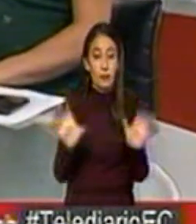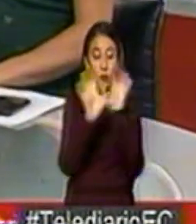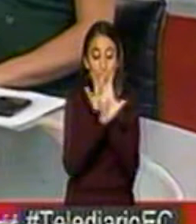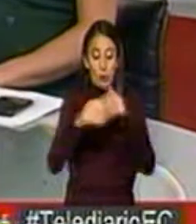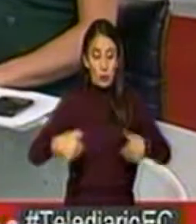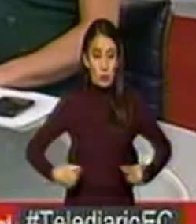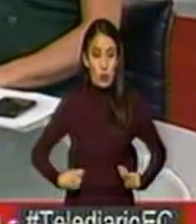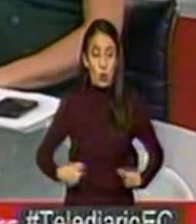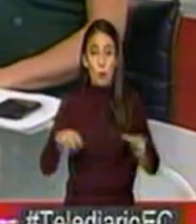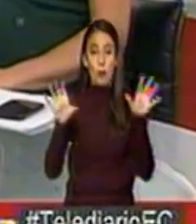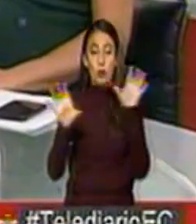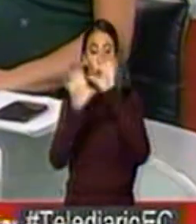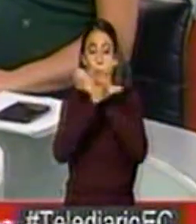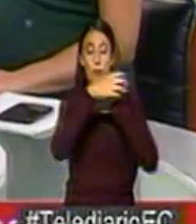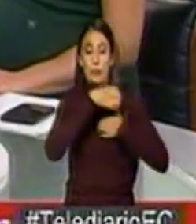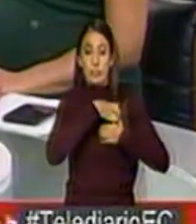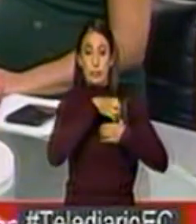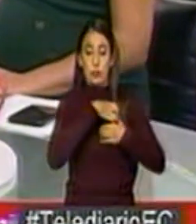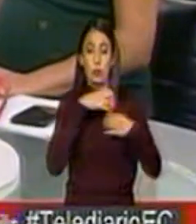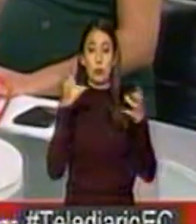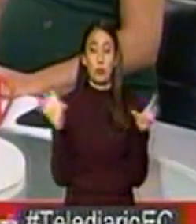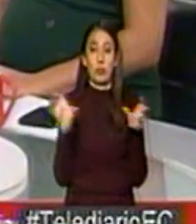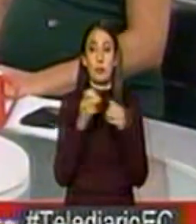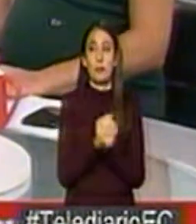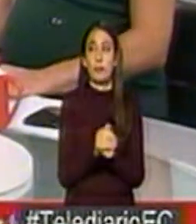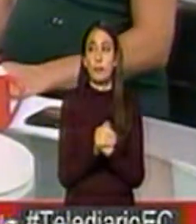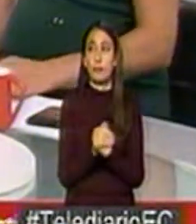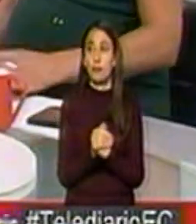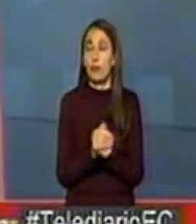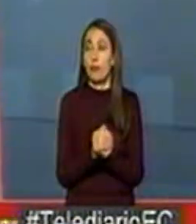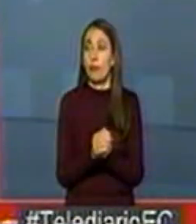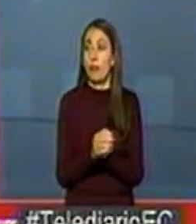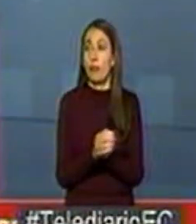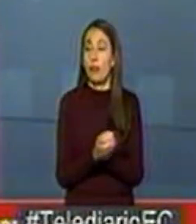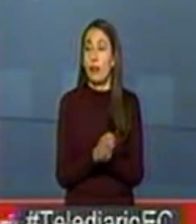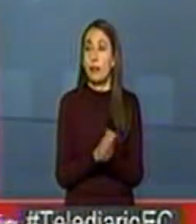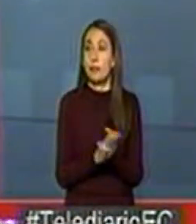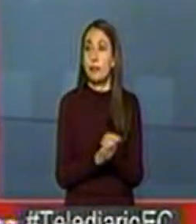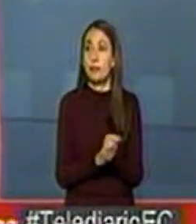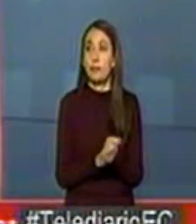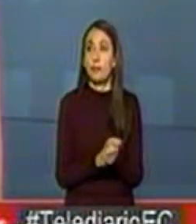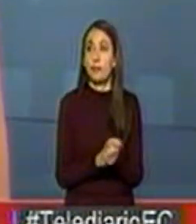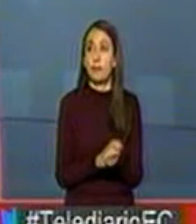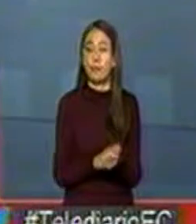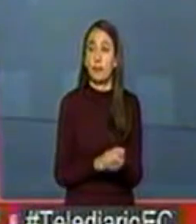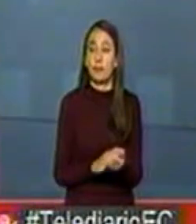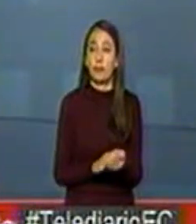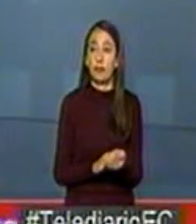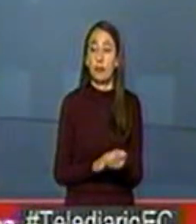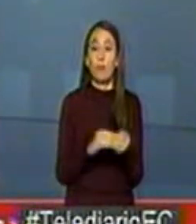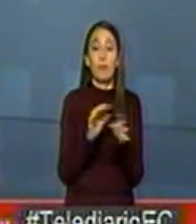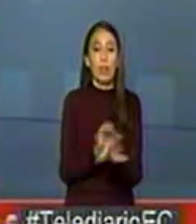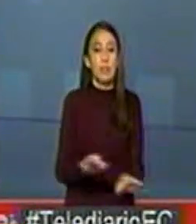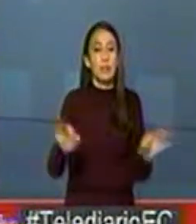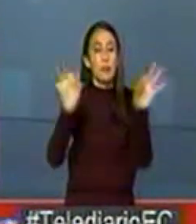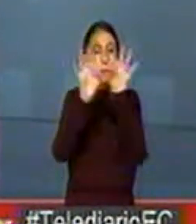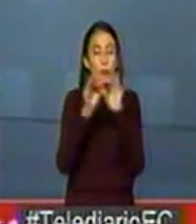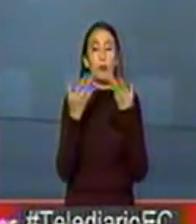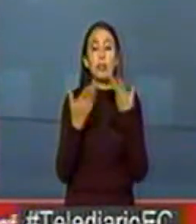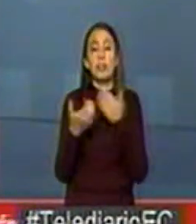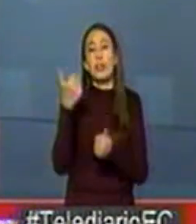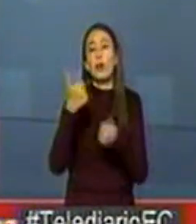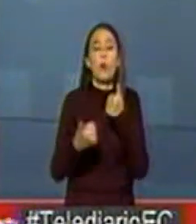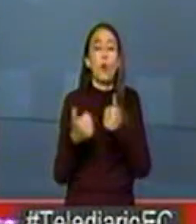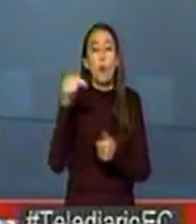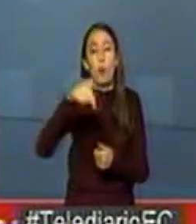corazón, pulmón, que son los importantes. Y en este sentido, en porcentajes, ¿cuáles son los que más se realizan en